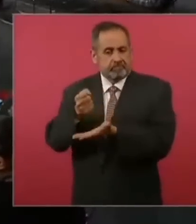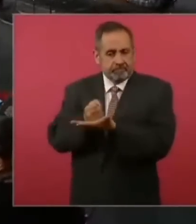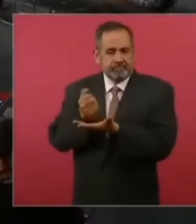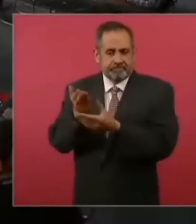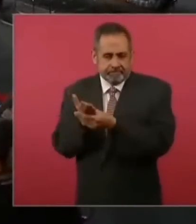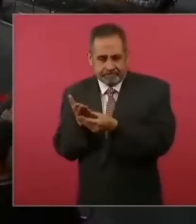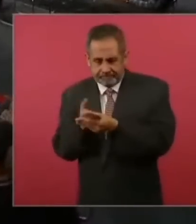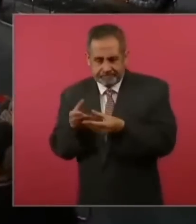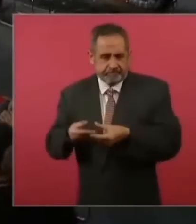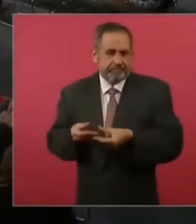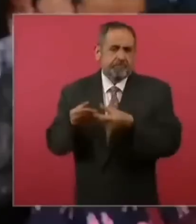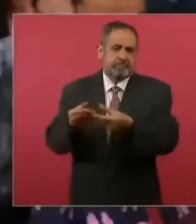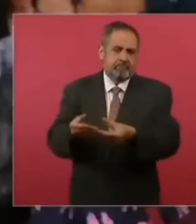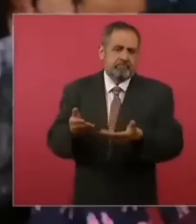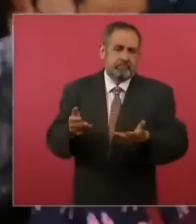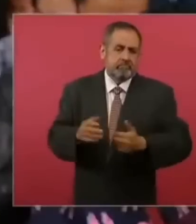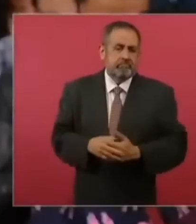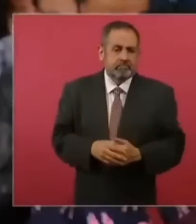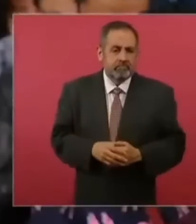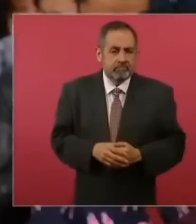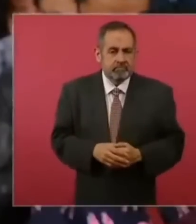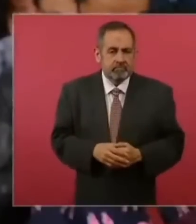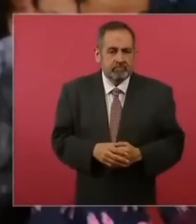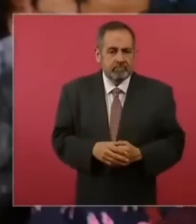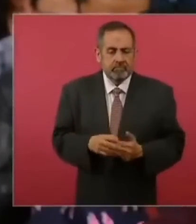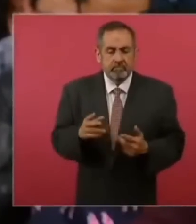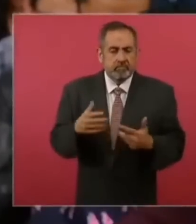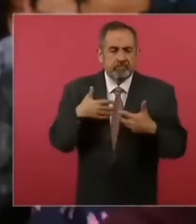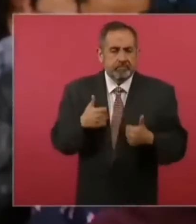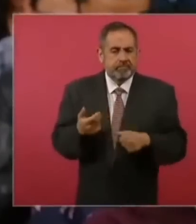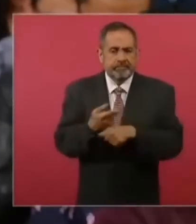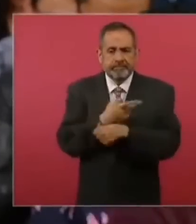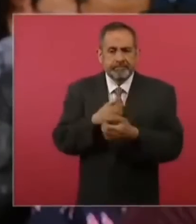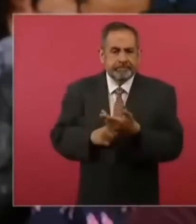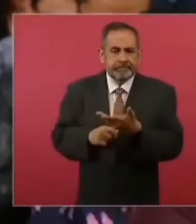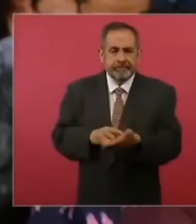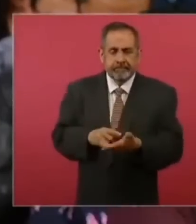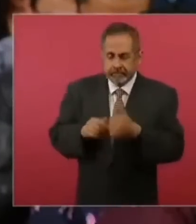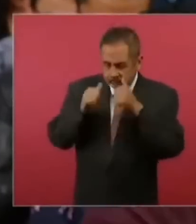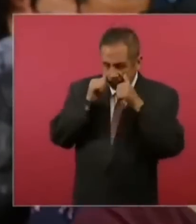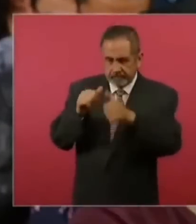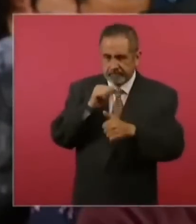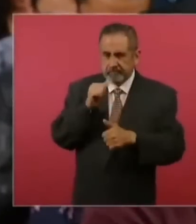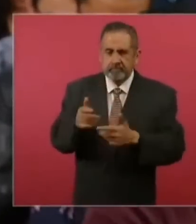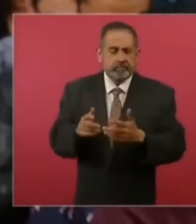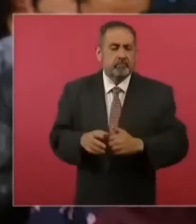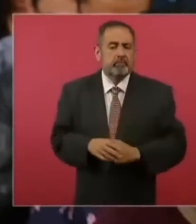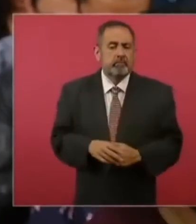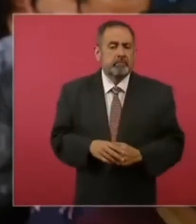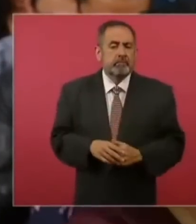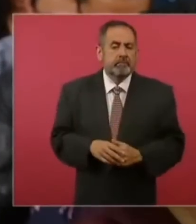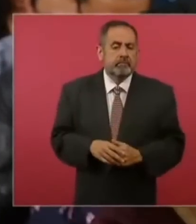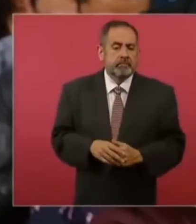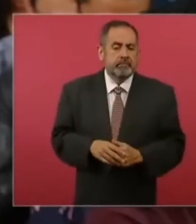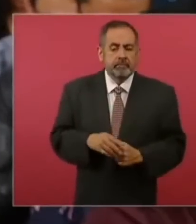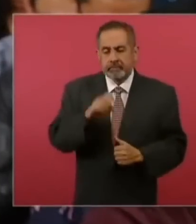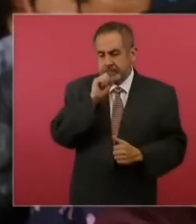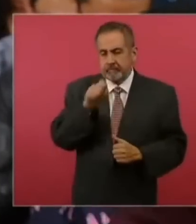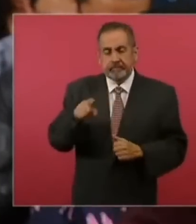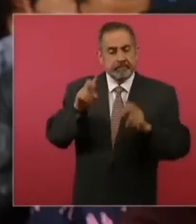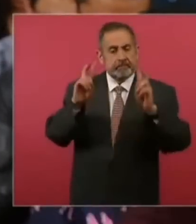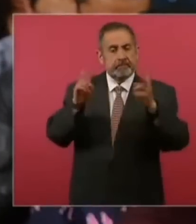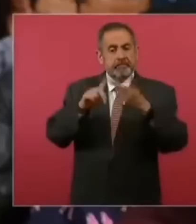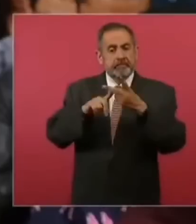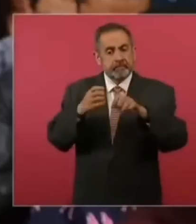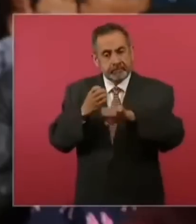y todo. Y pues bueno, no entendemos por qué no se le dio seguimiento, la atención. También en el tema